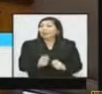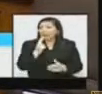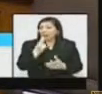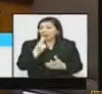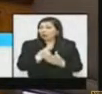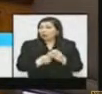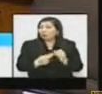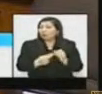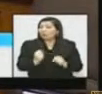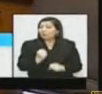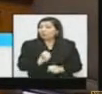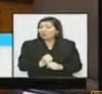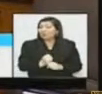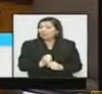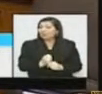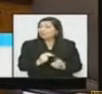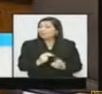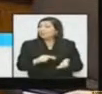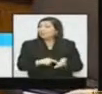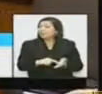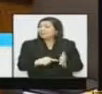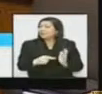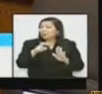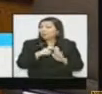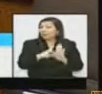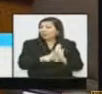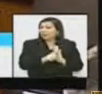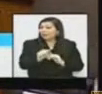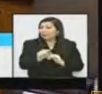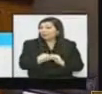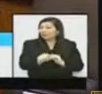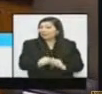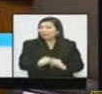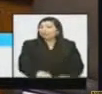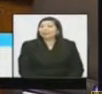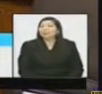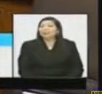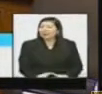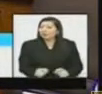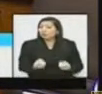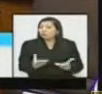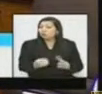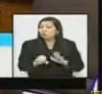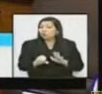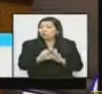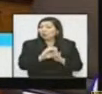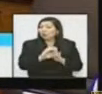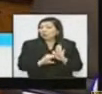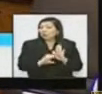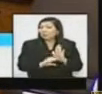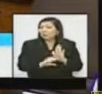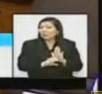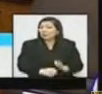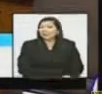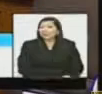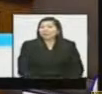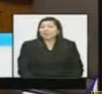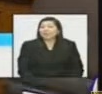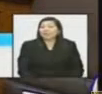blanco de todos los audios todos los políticos están ahí